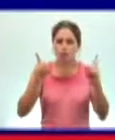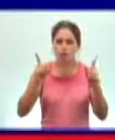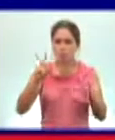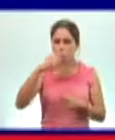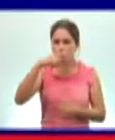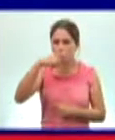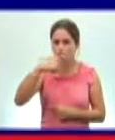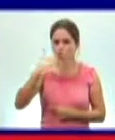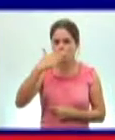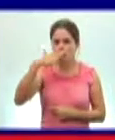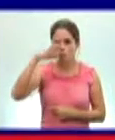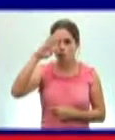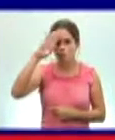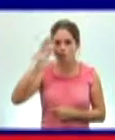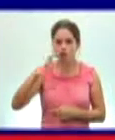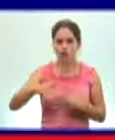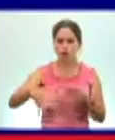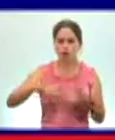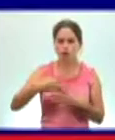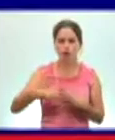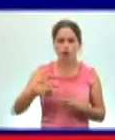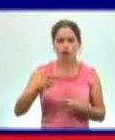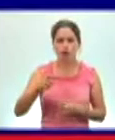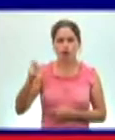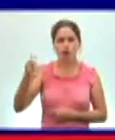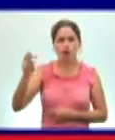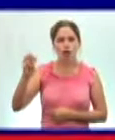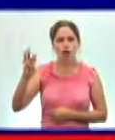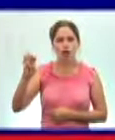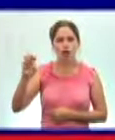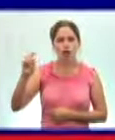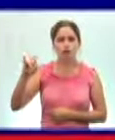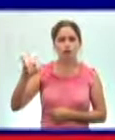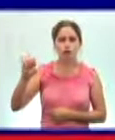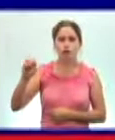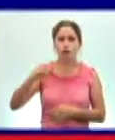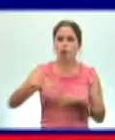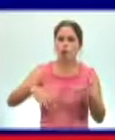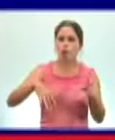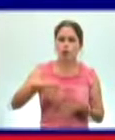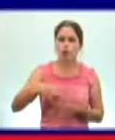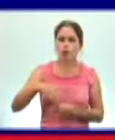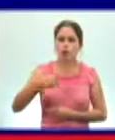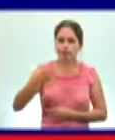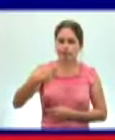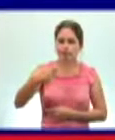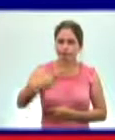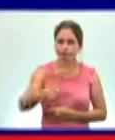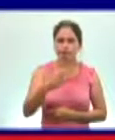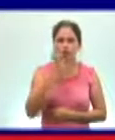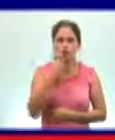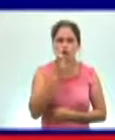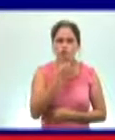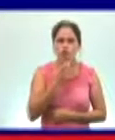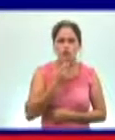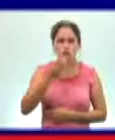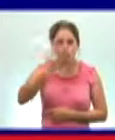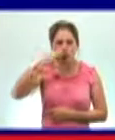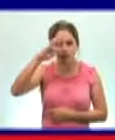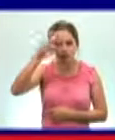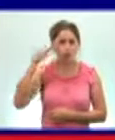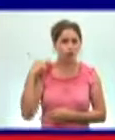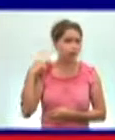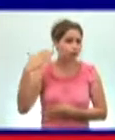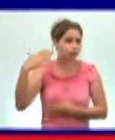de la anexión va a ser un problema de manera sistemática, nos está diciendo Martí, en Cuba por mucho tiempo, mientras